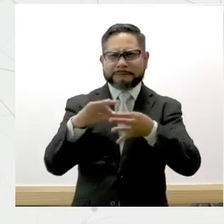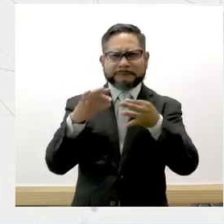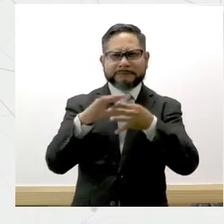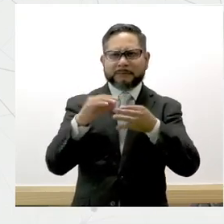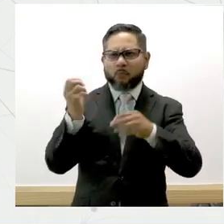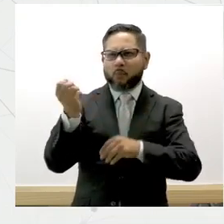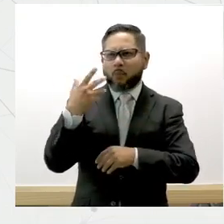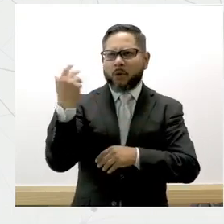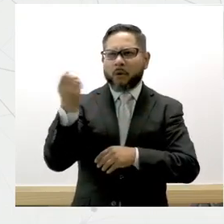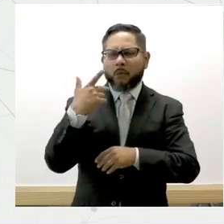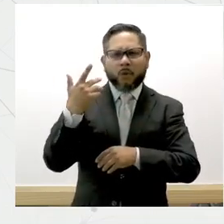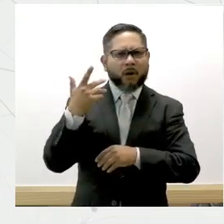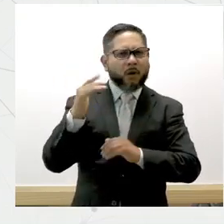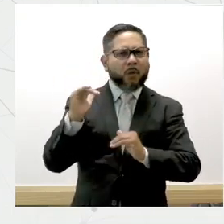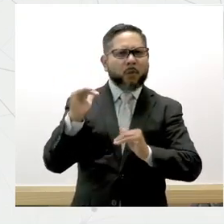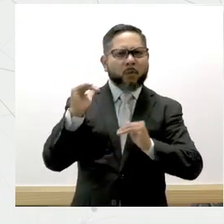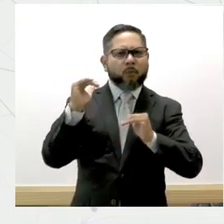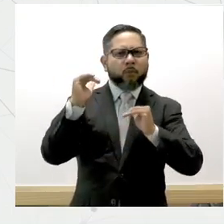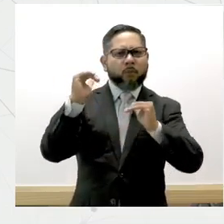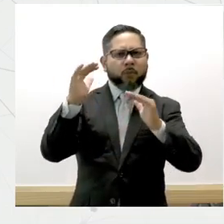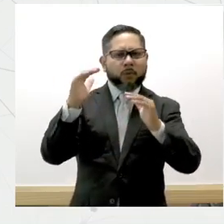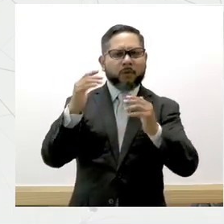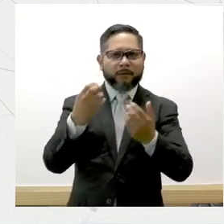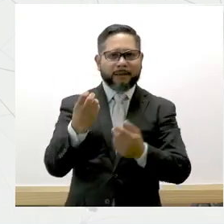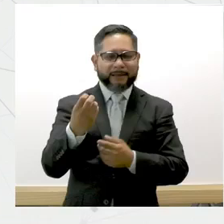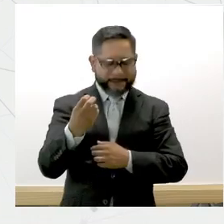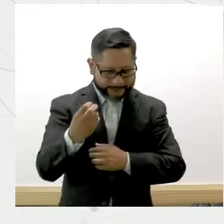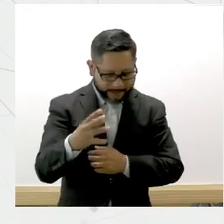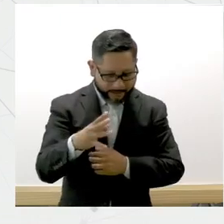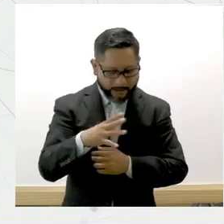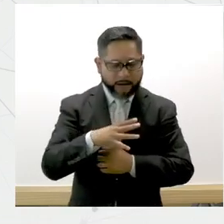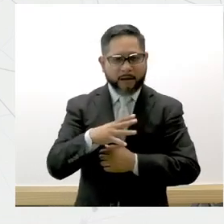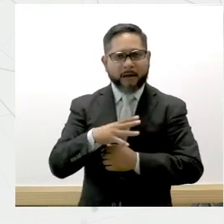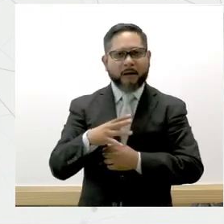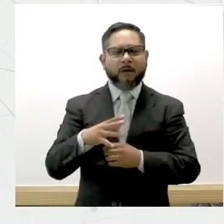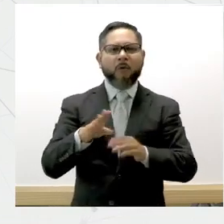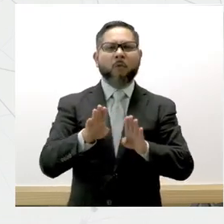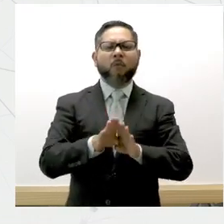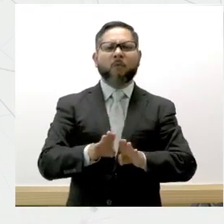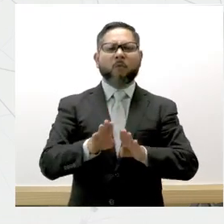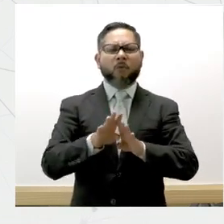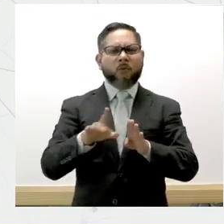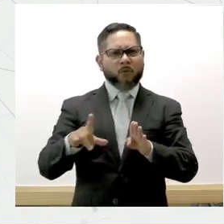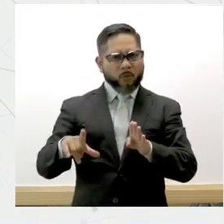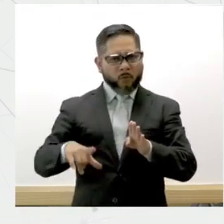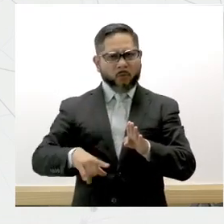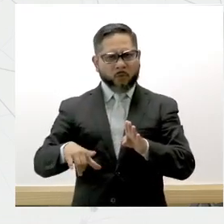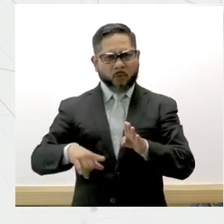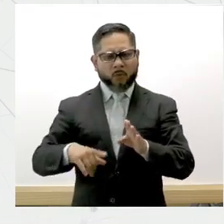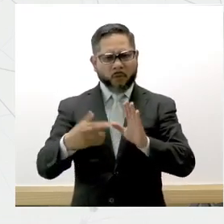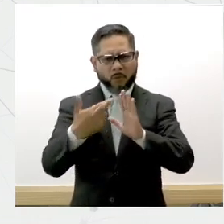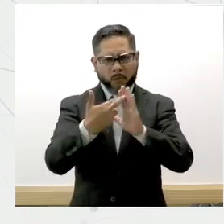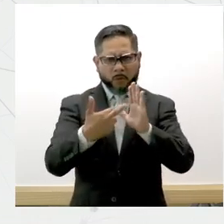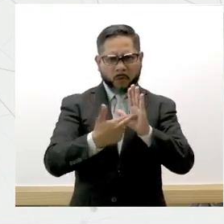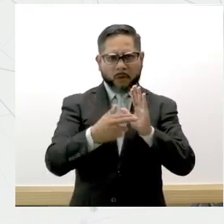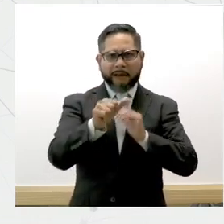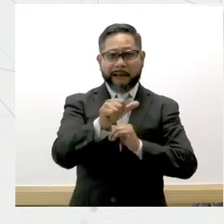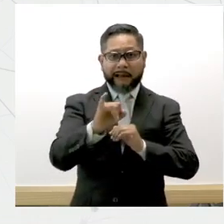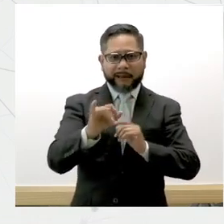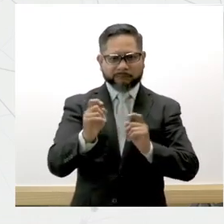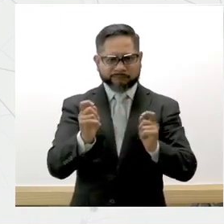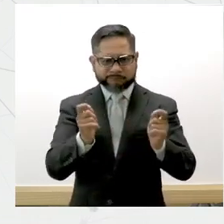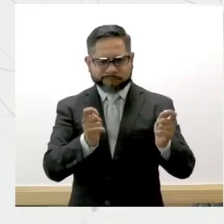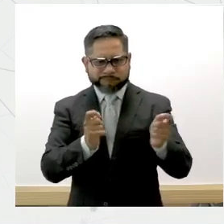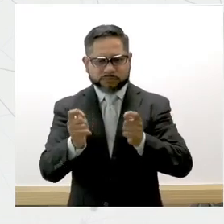conferencia magistral que nos acabas de dar sobre la gobernanza en la inteligencia artificial. Qué importante esto